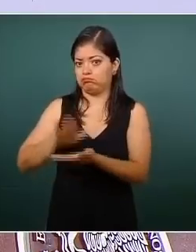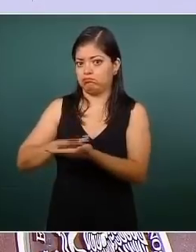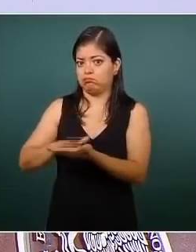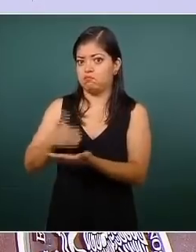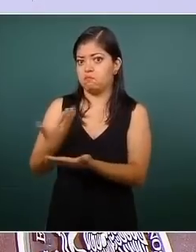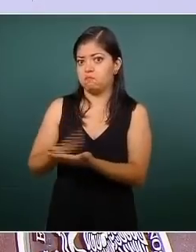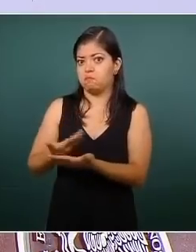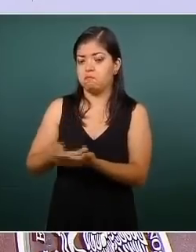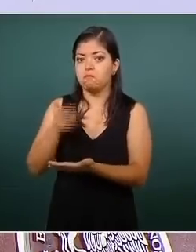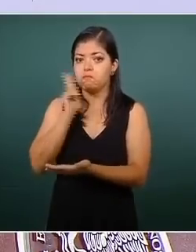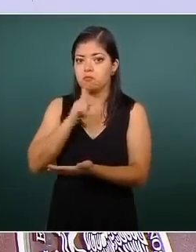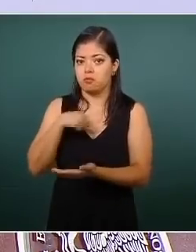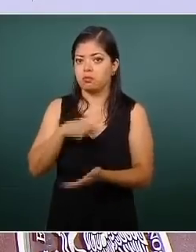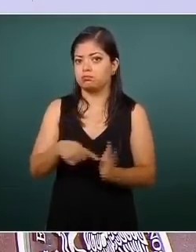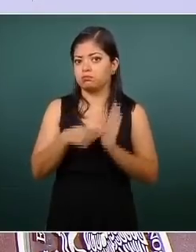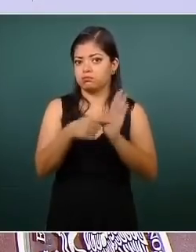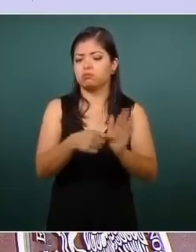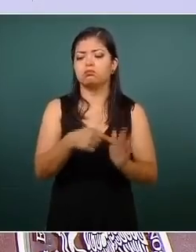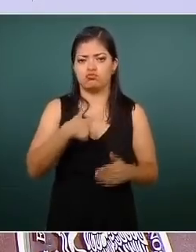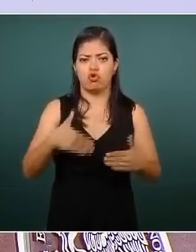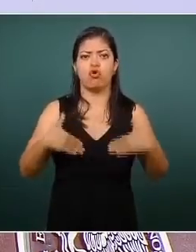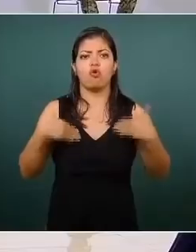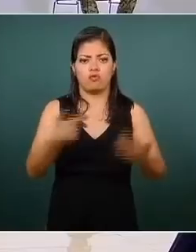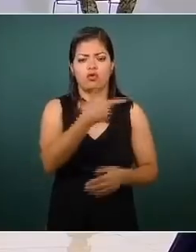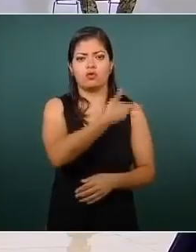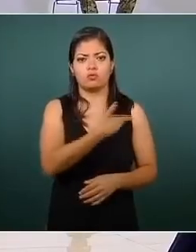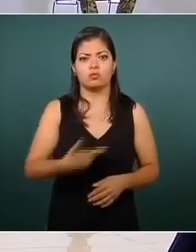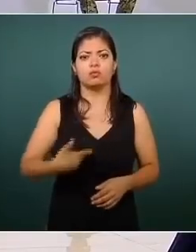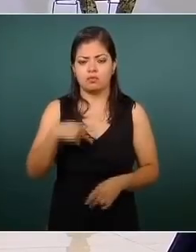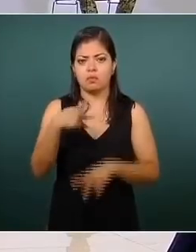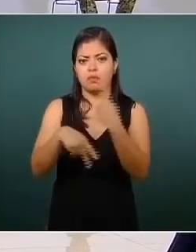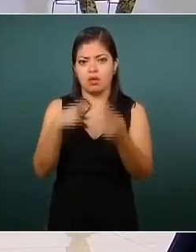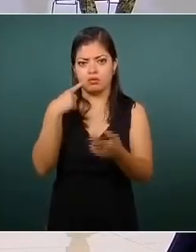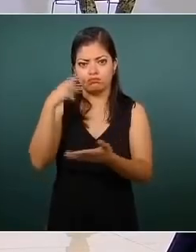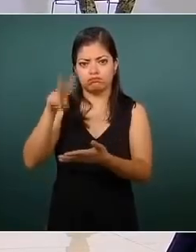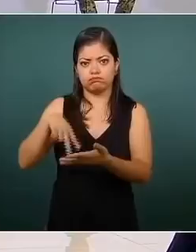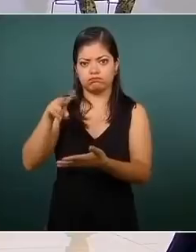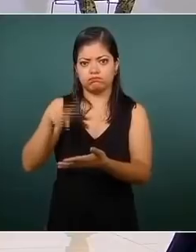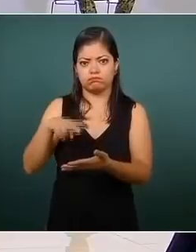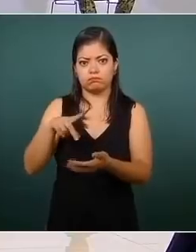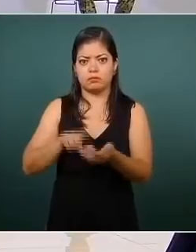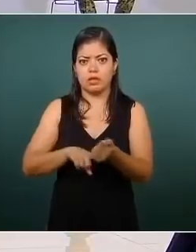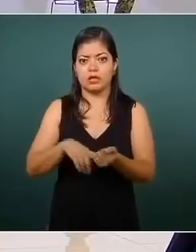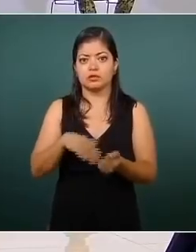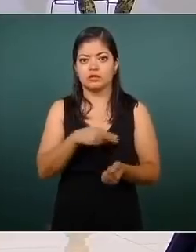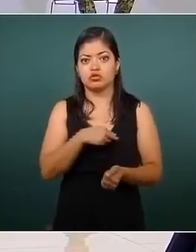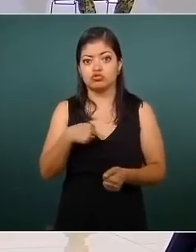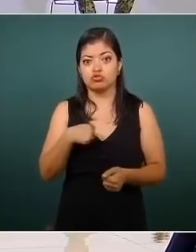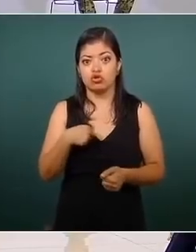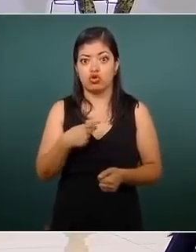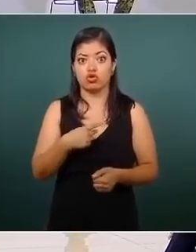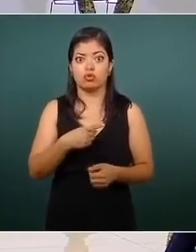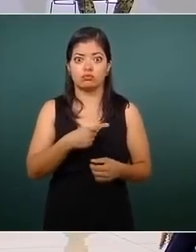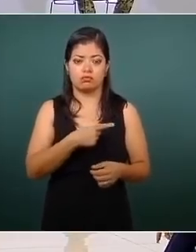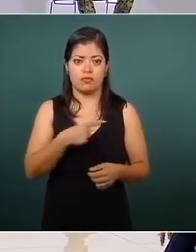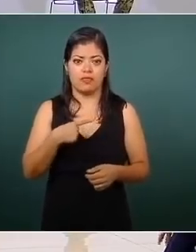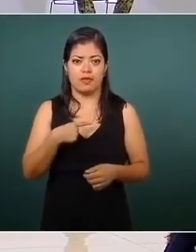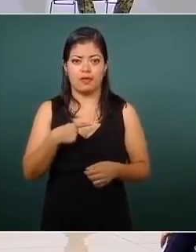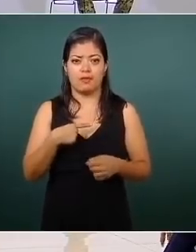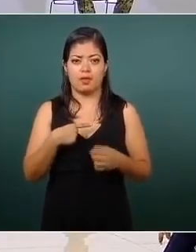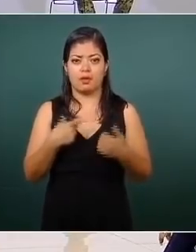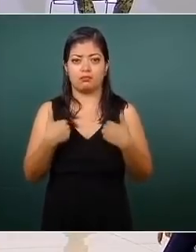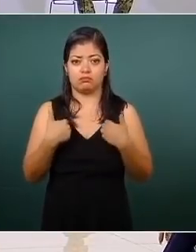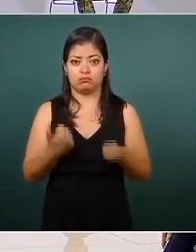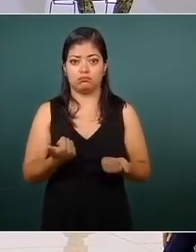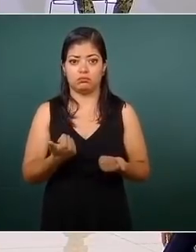confío en que él la va a revisar y tomar las decisiones que sean convenientes. Nosotros lo